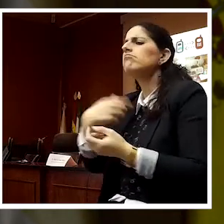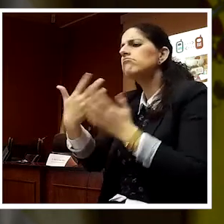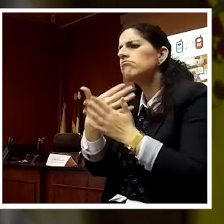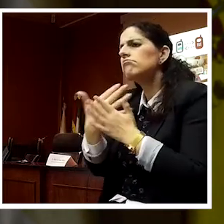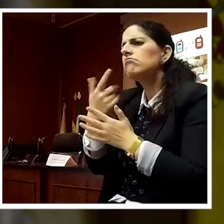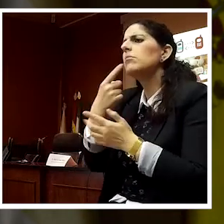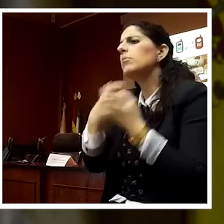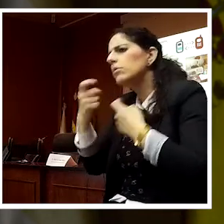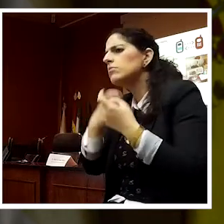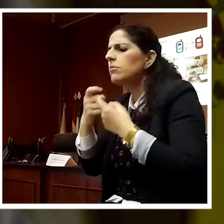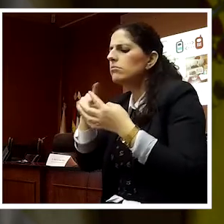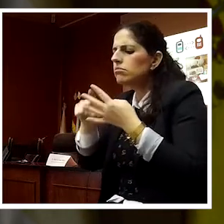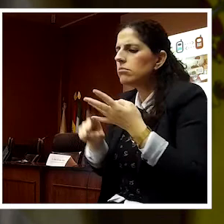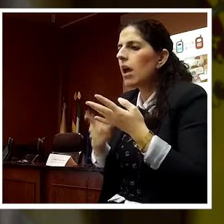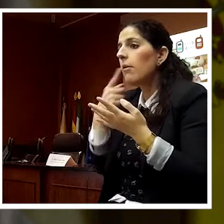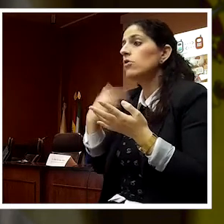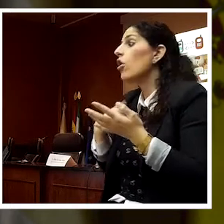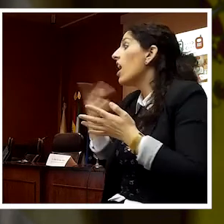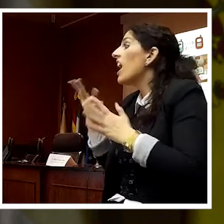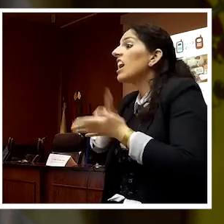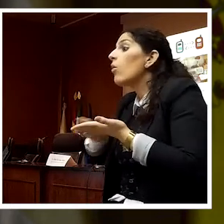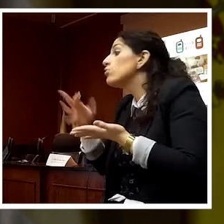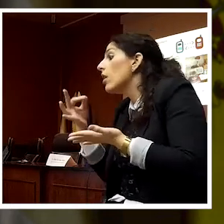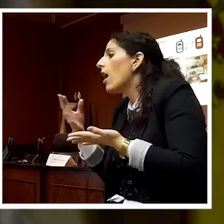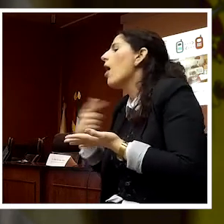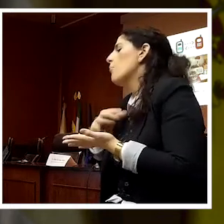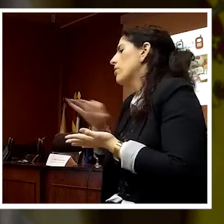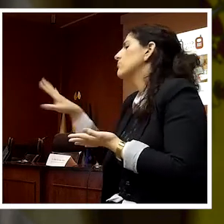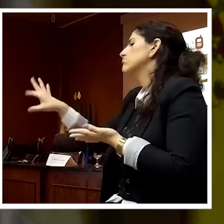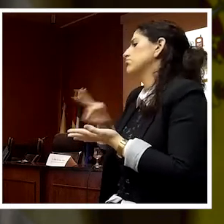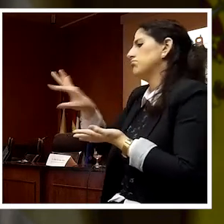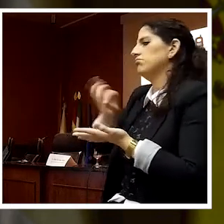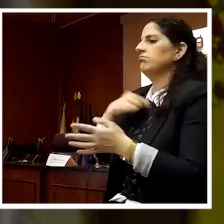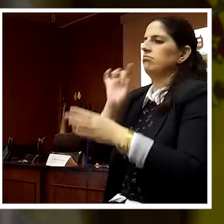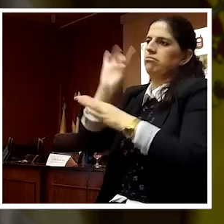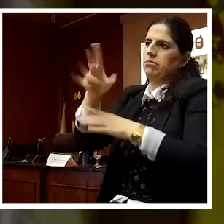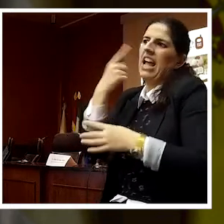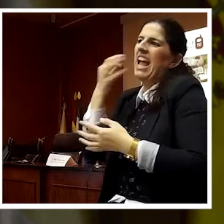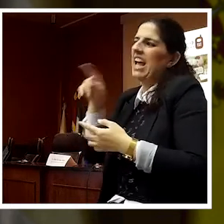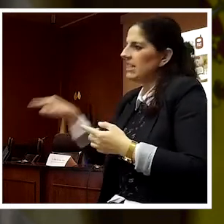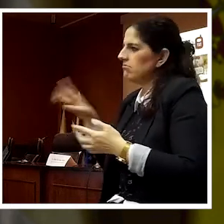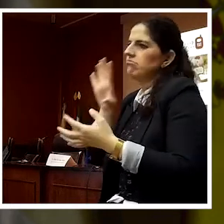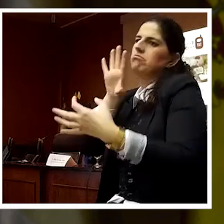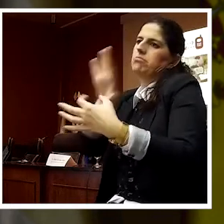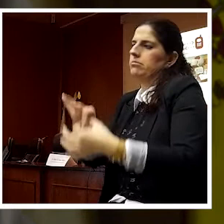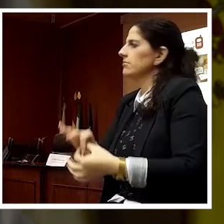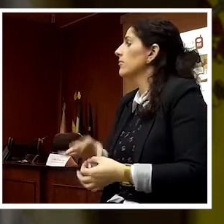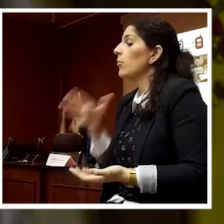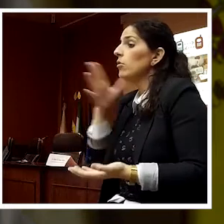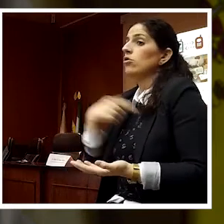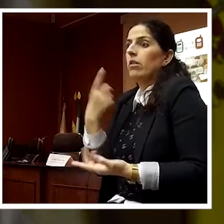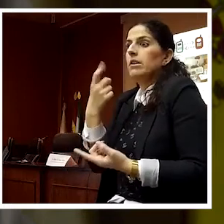llamada y los recursos que tenemos. Entonces, para esto se necesita hacer una serie de preguntas,